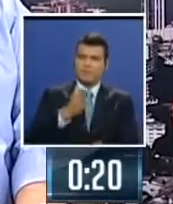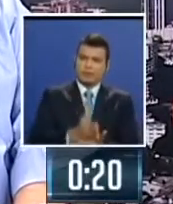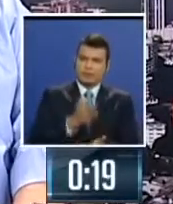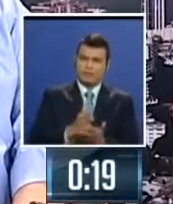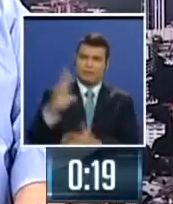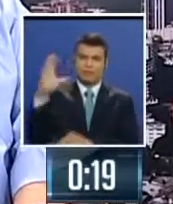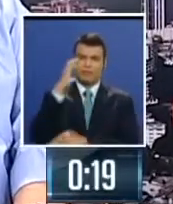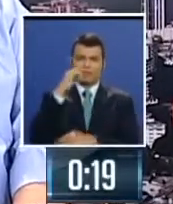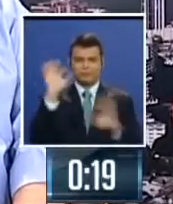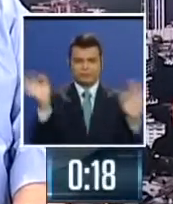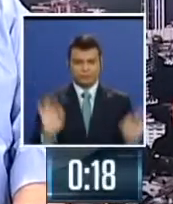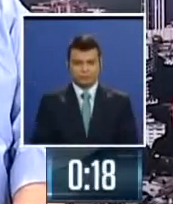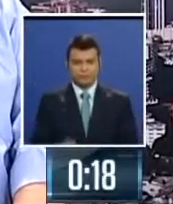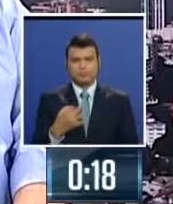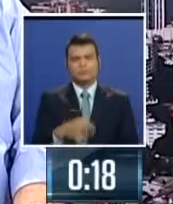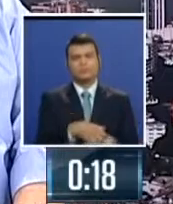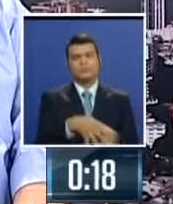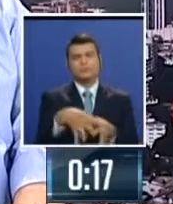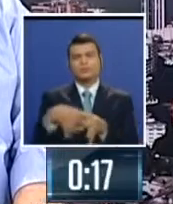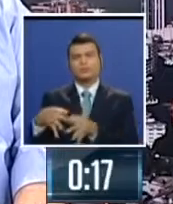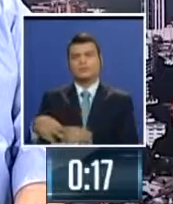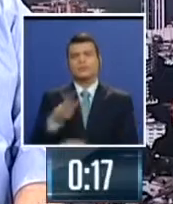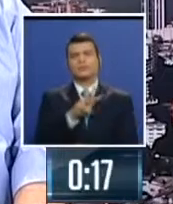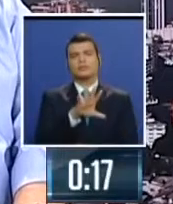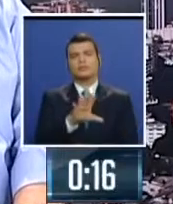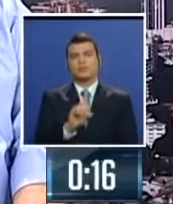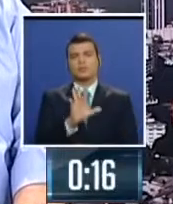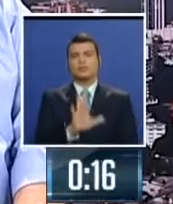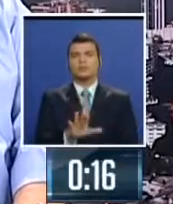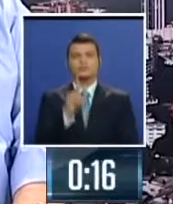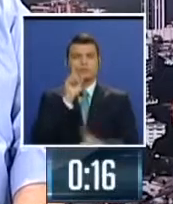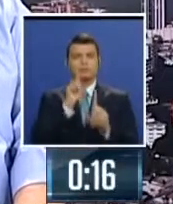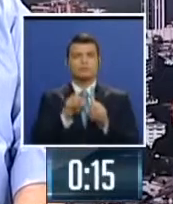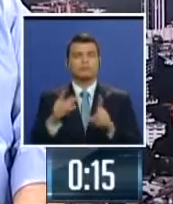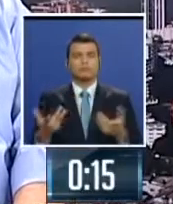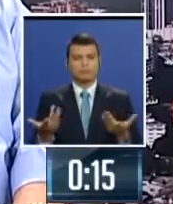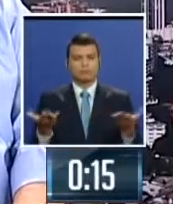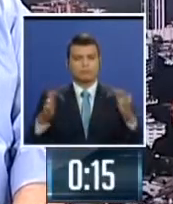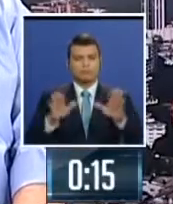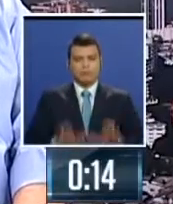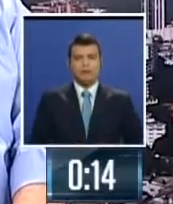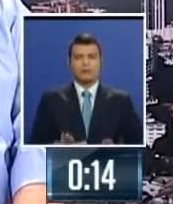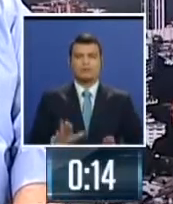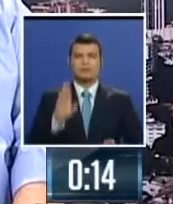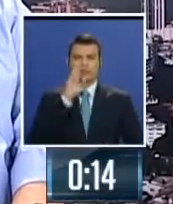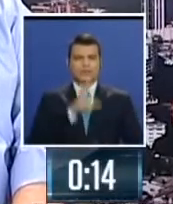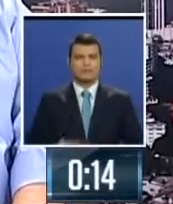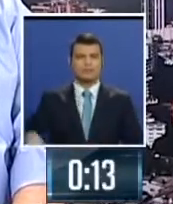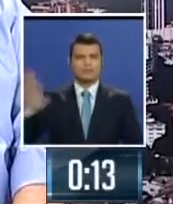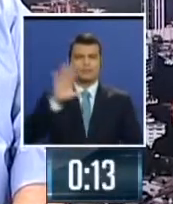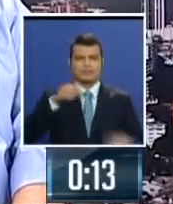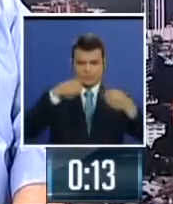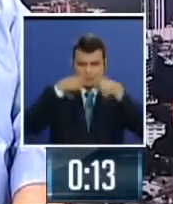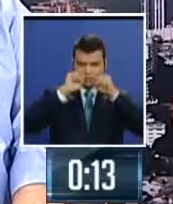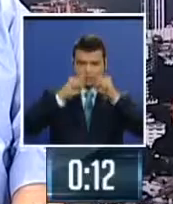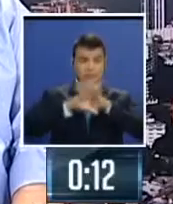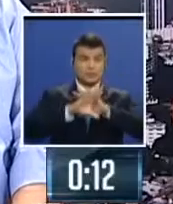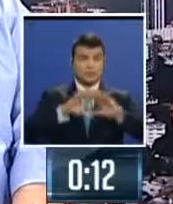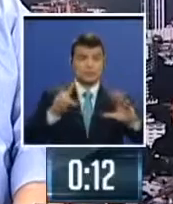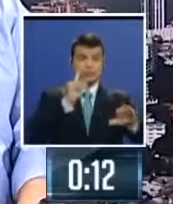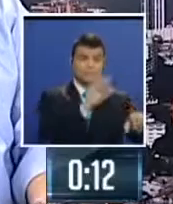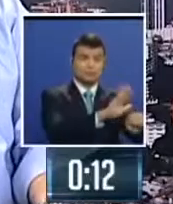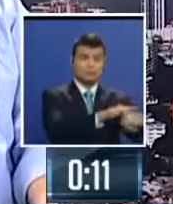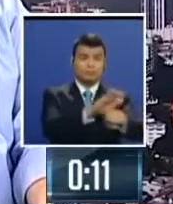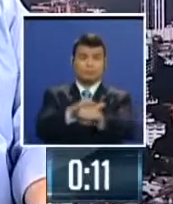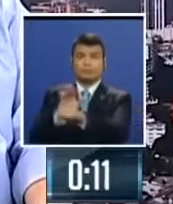organizando en todos los 350 municipios para hacer un paro nacional cañicultor invitamos a